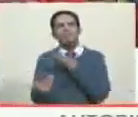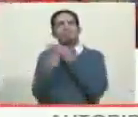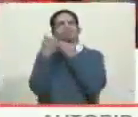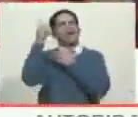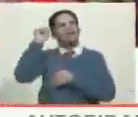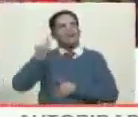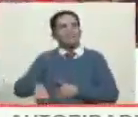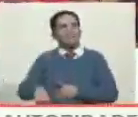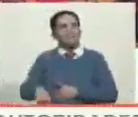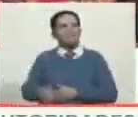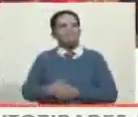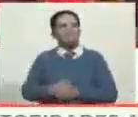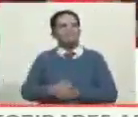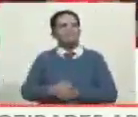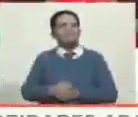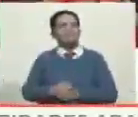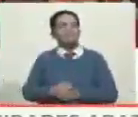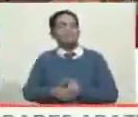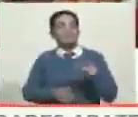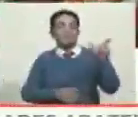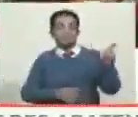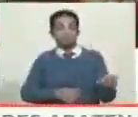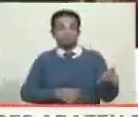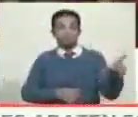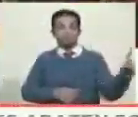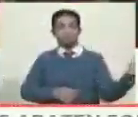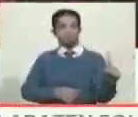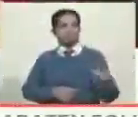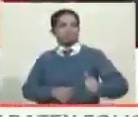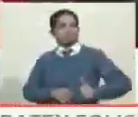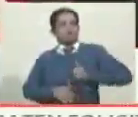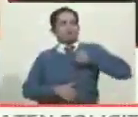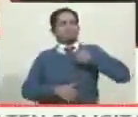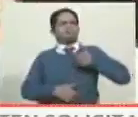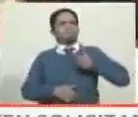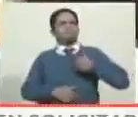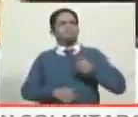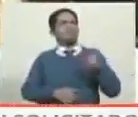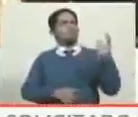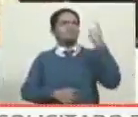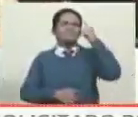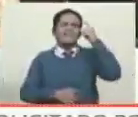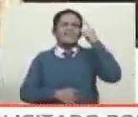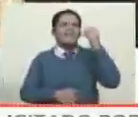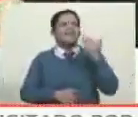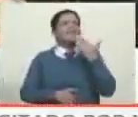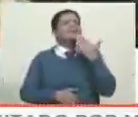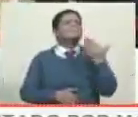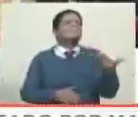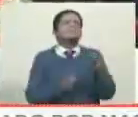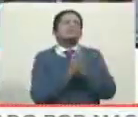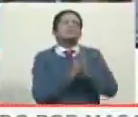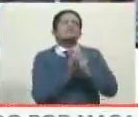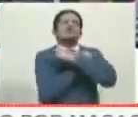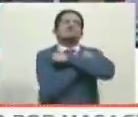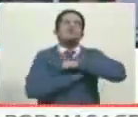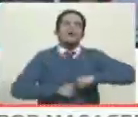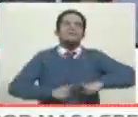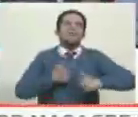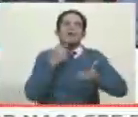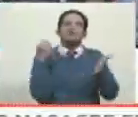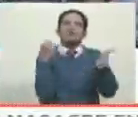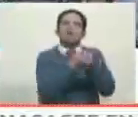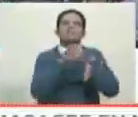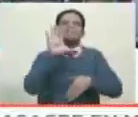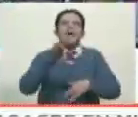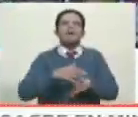el autoproclamado un día le pide a la fuerza armada que dé un golpe de estado y al otro